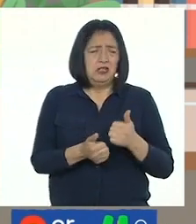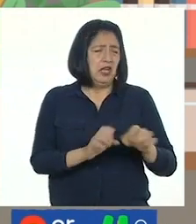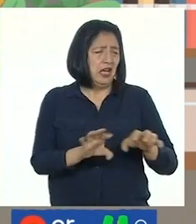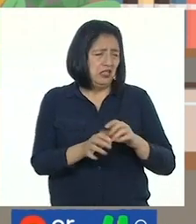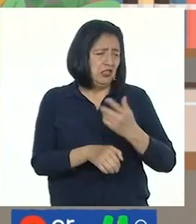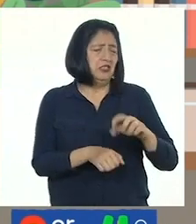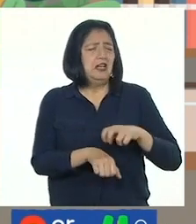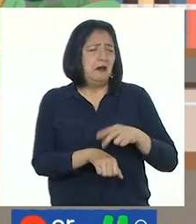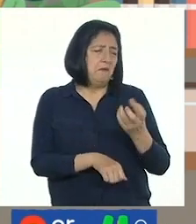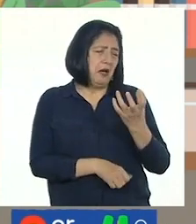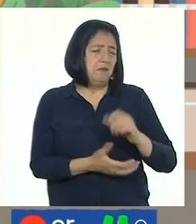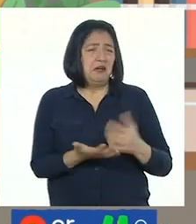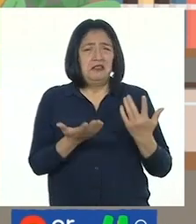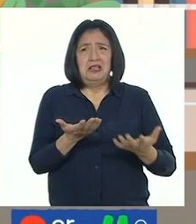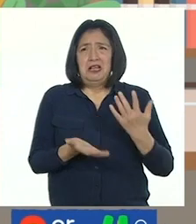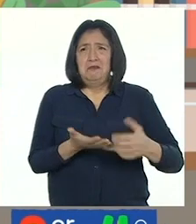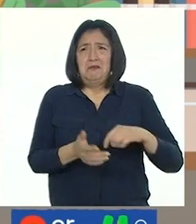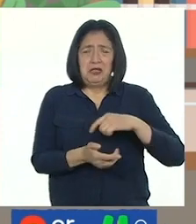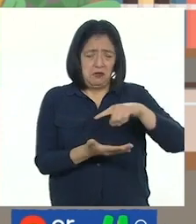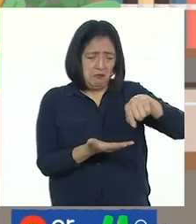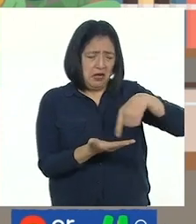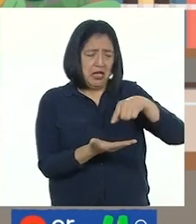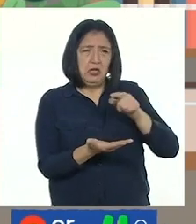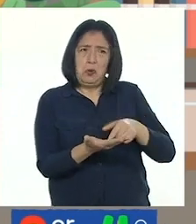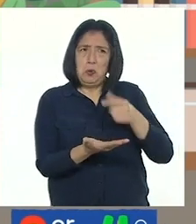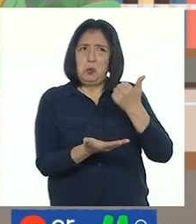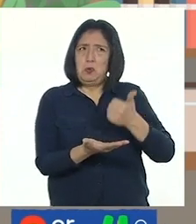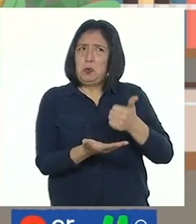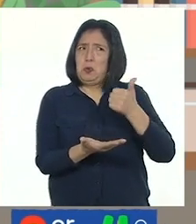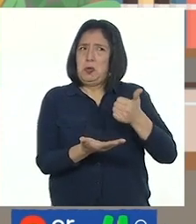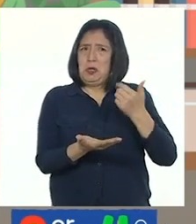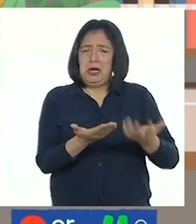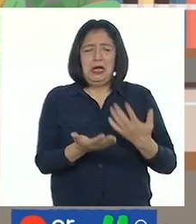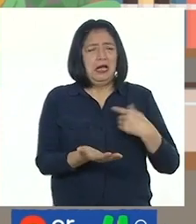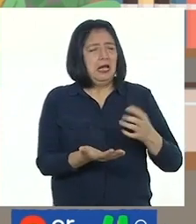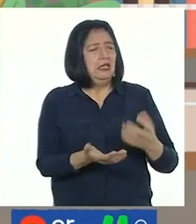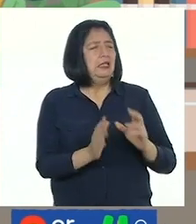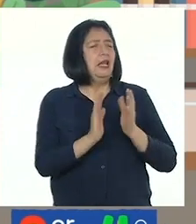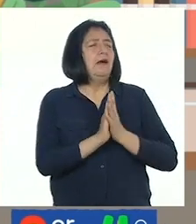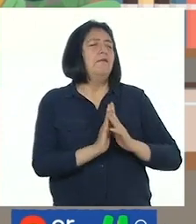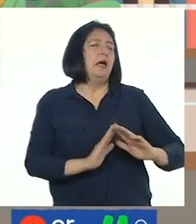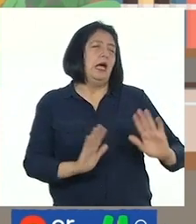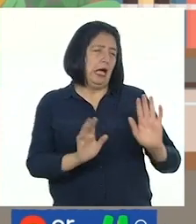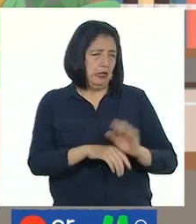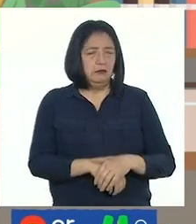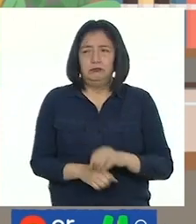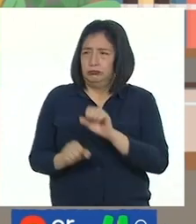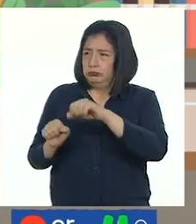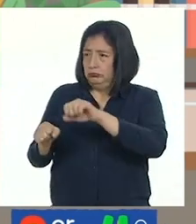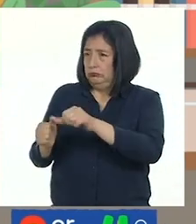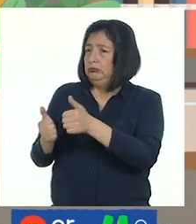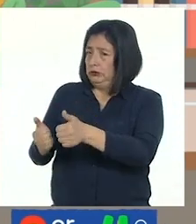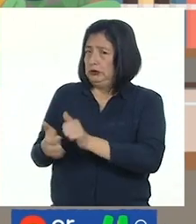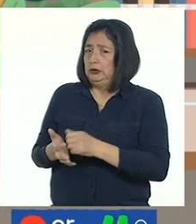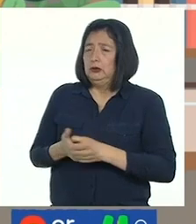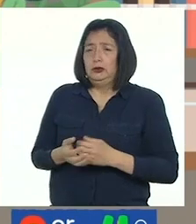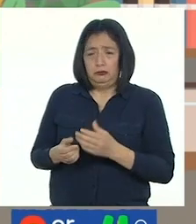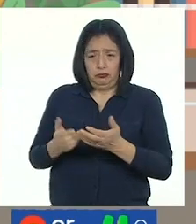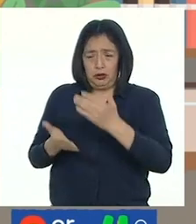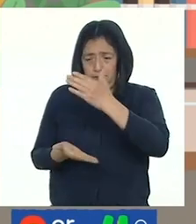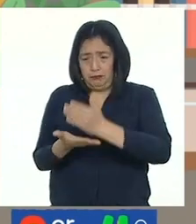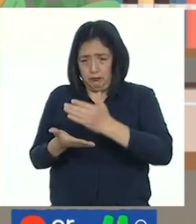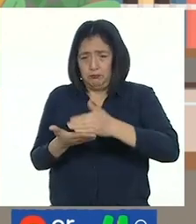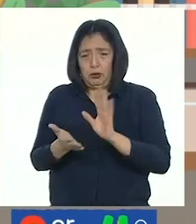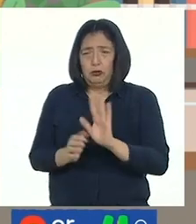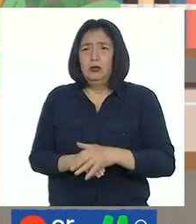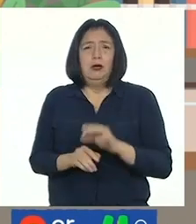peruana. Debe ser un pastel verdaderamente bueno y de la paz. Pues claro, les voy a dar un poco de este